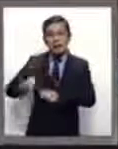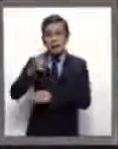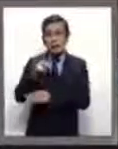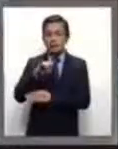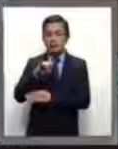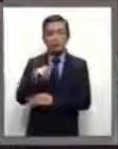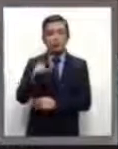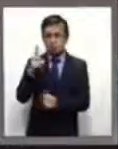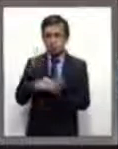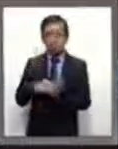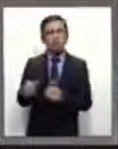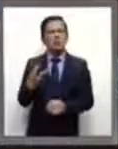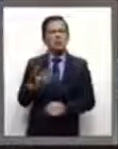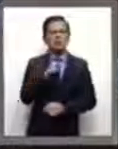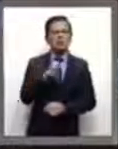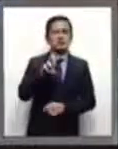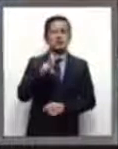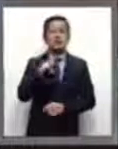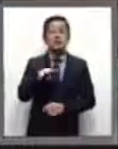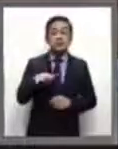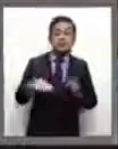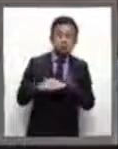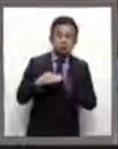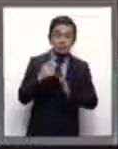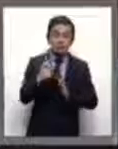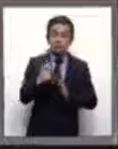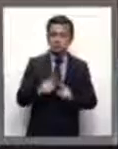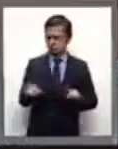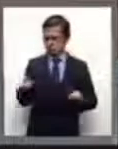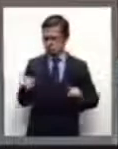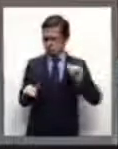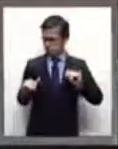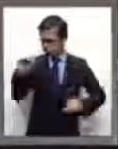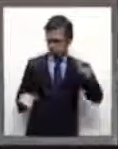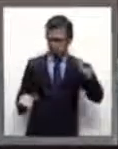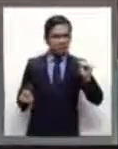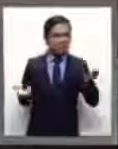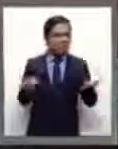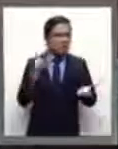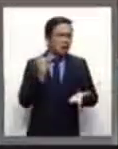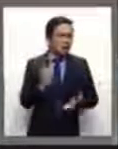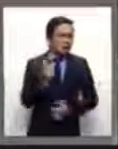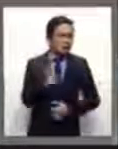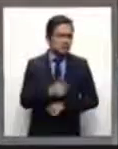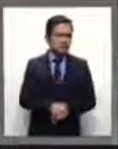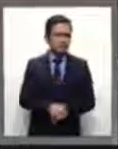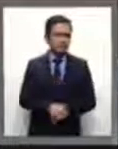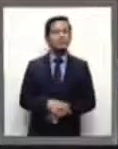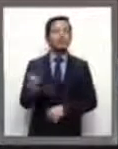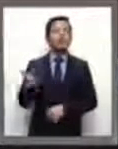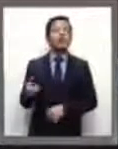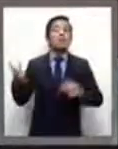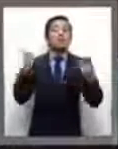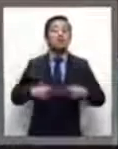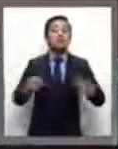es de 339 millones de pesos. ¿A qué corresponden 339 millones de pesos? A personal